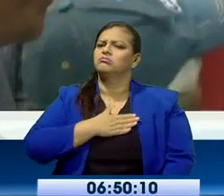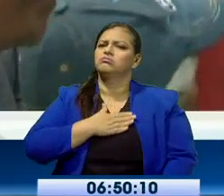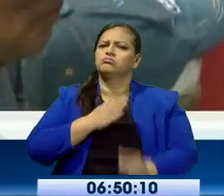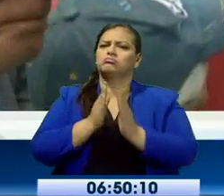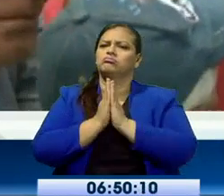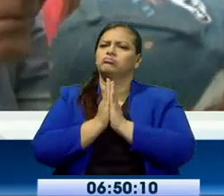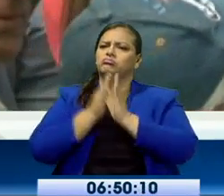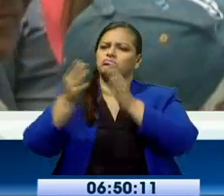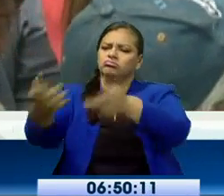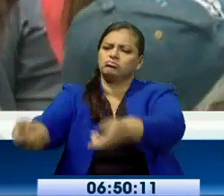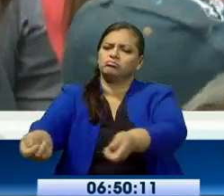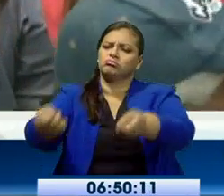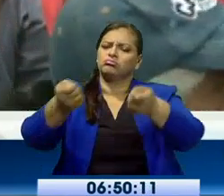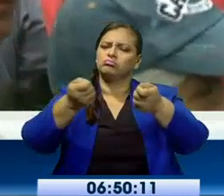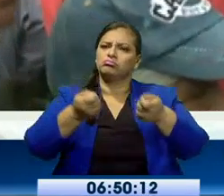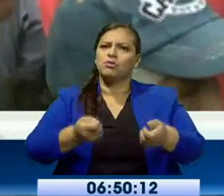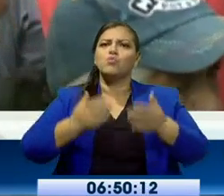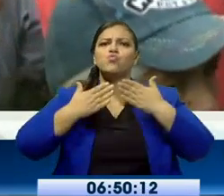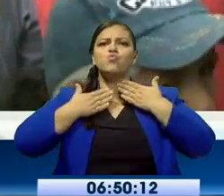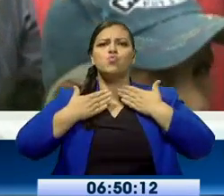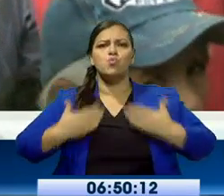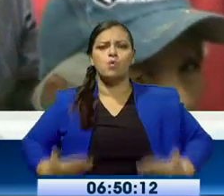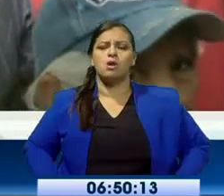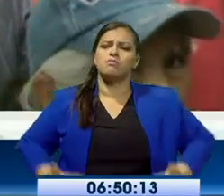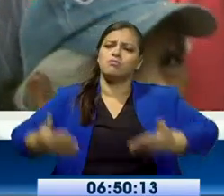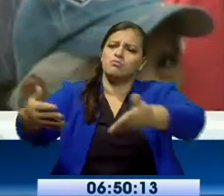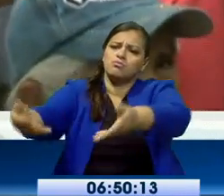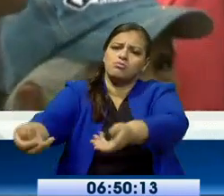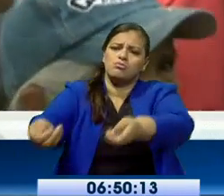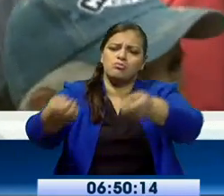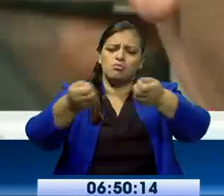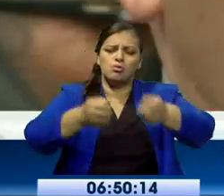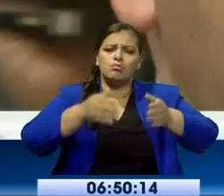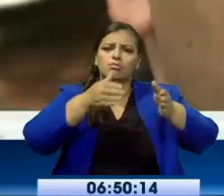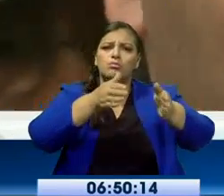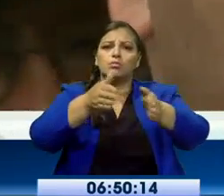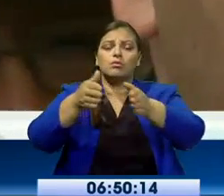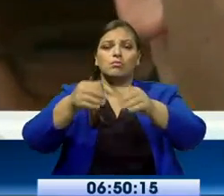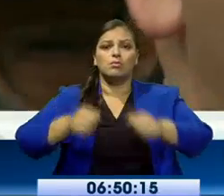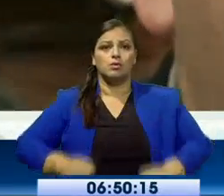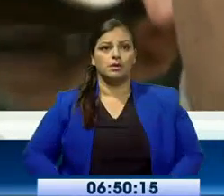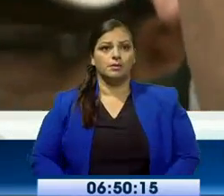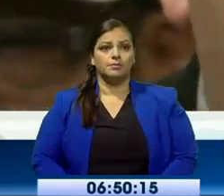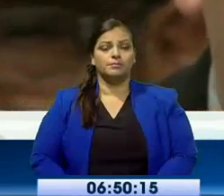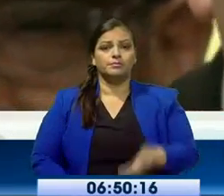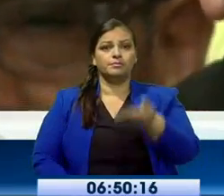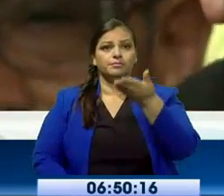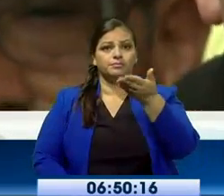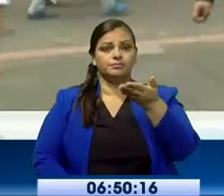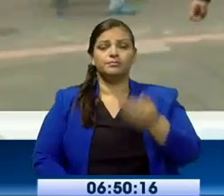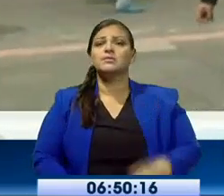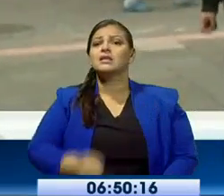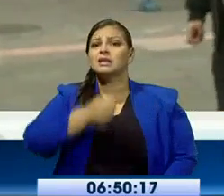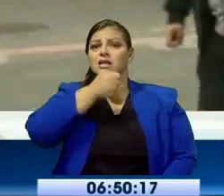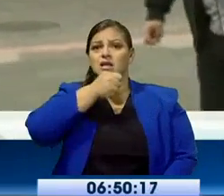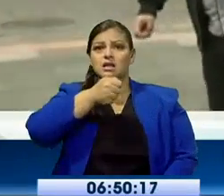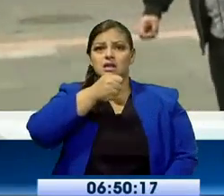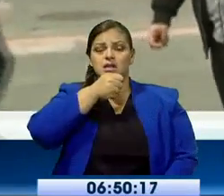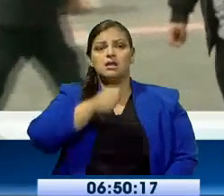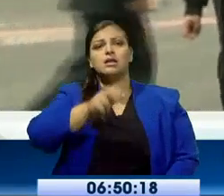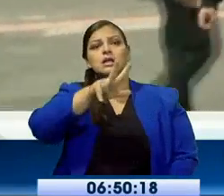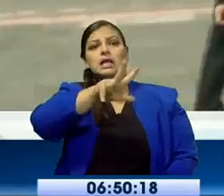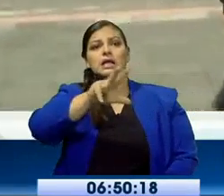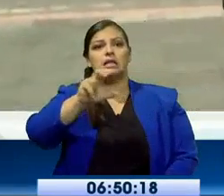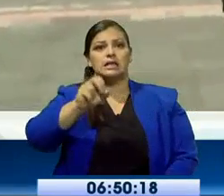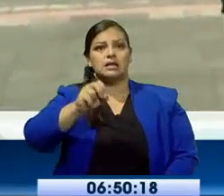grupo viajará por sus propios medios y bajo su propio riesgo a San Lorenzo, en una convocatoria abierta a las que ya se han unido alrededor de 30